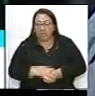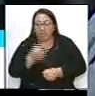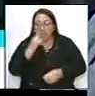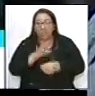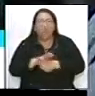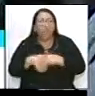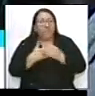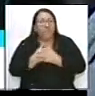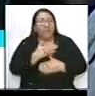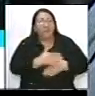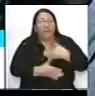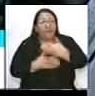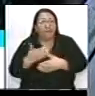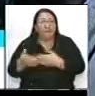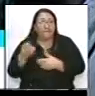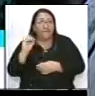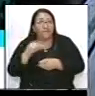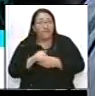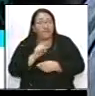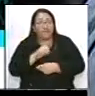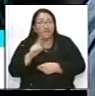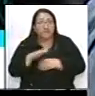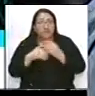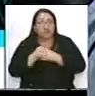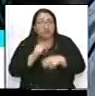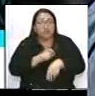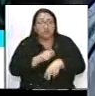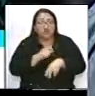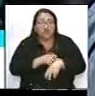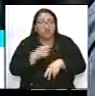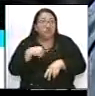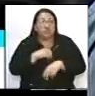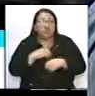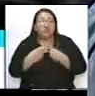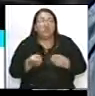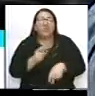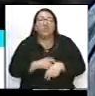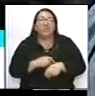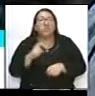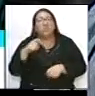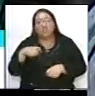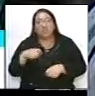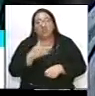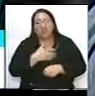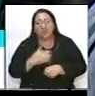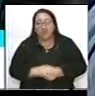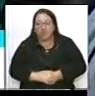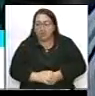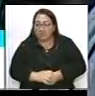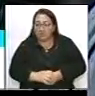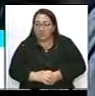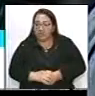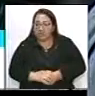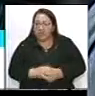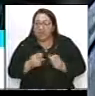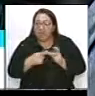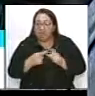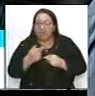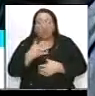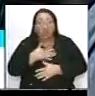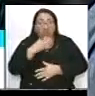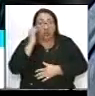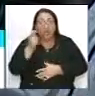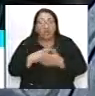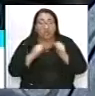con todo el proceso y en cada una de las fases nosotros le hemos dado el tiempo necesario, presidenta. Entonces, yo creo